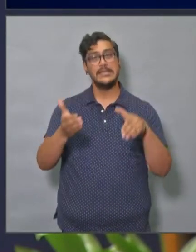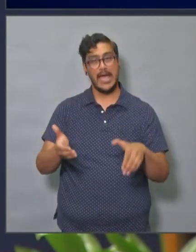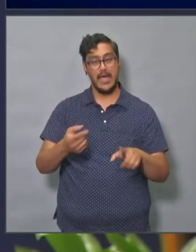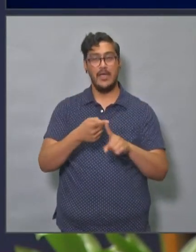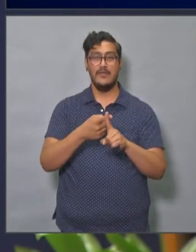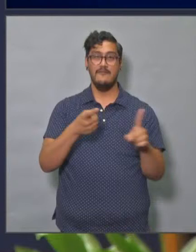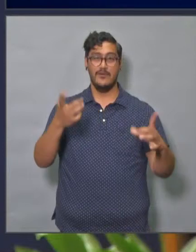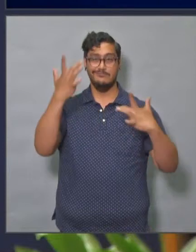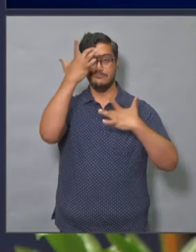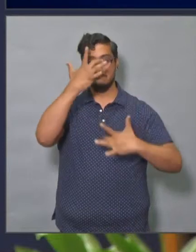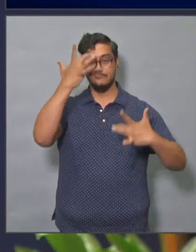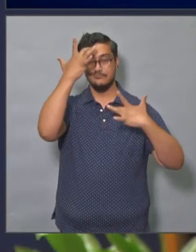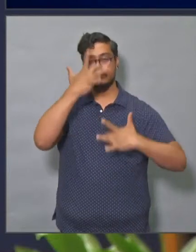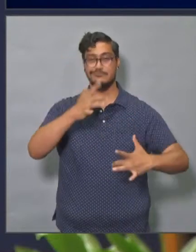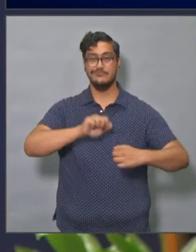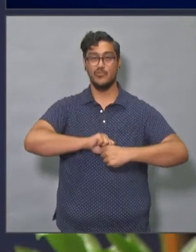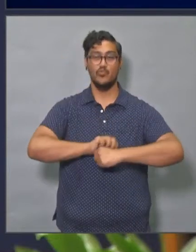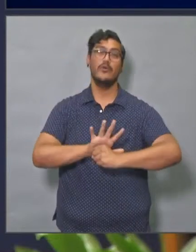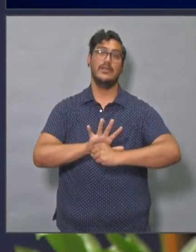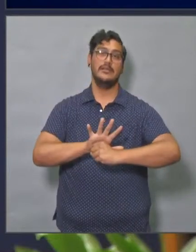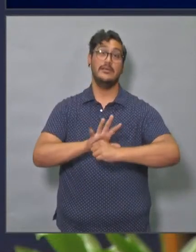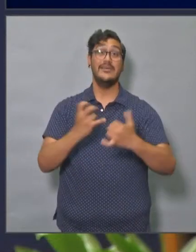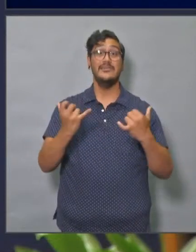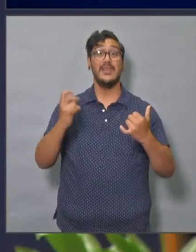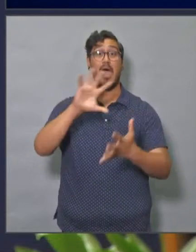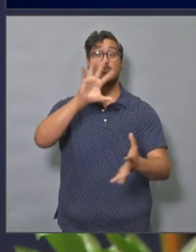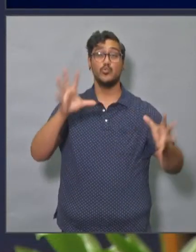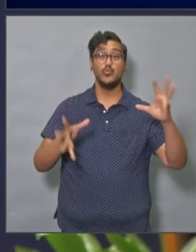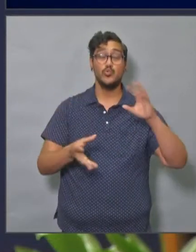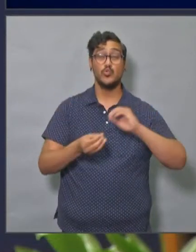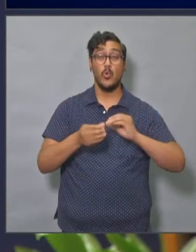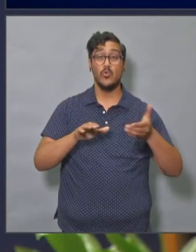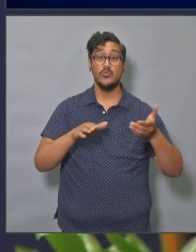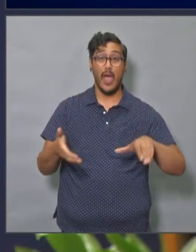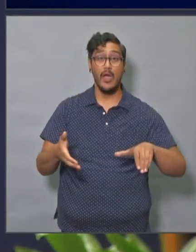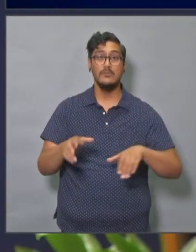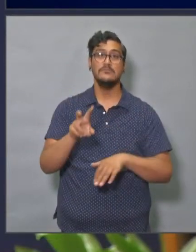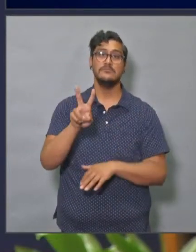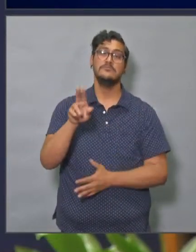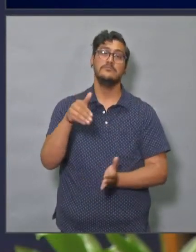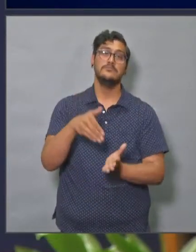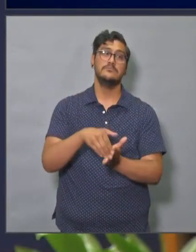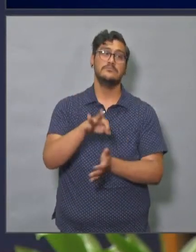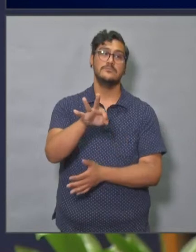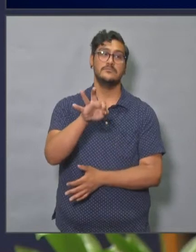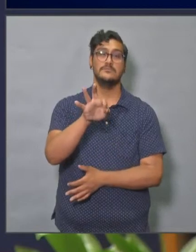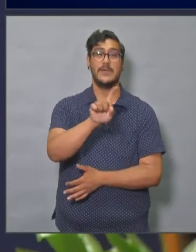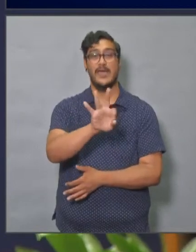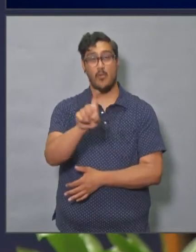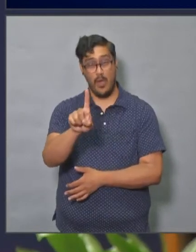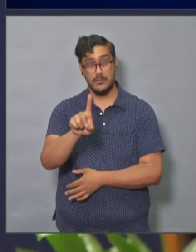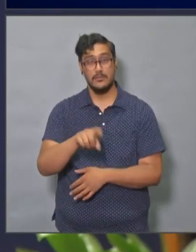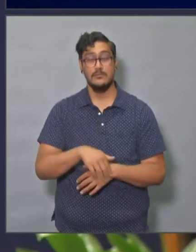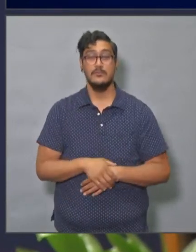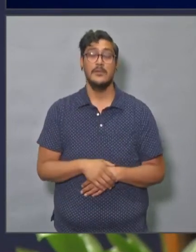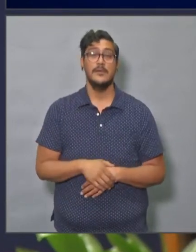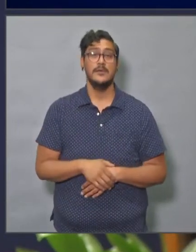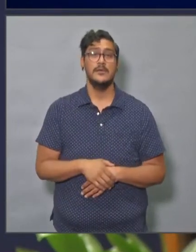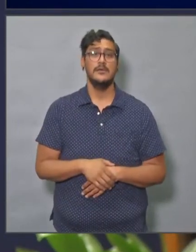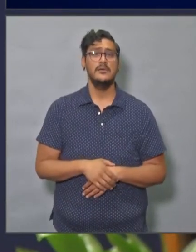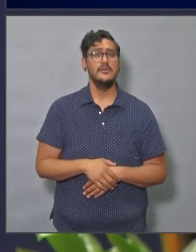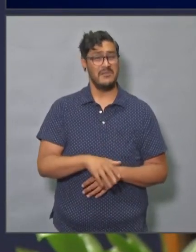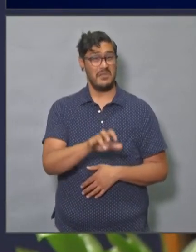COVID-19. Esto eleva el número total de muertes a 2,991. Para